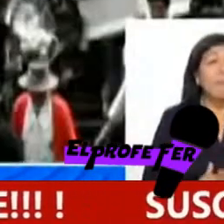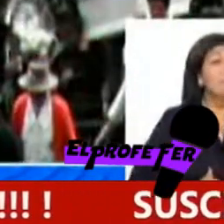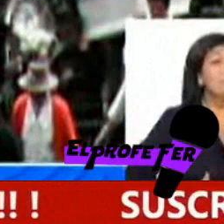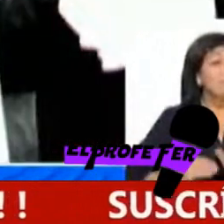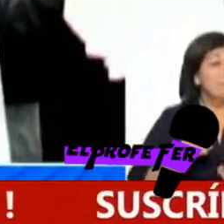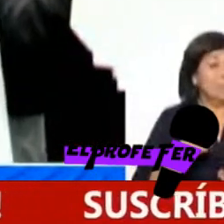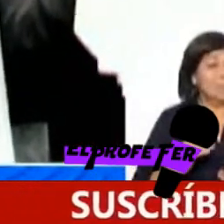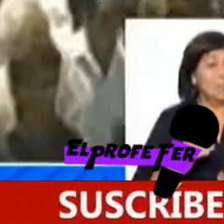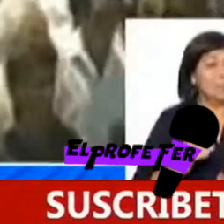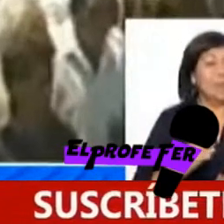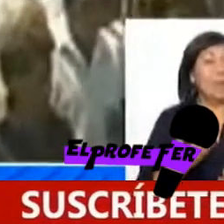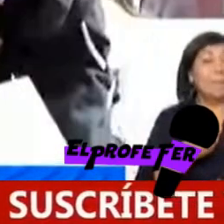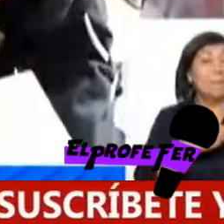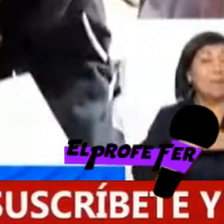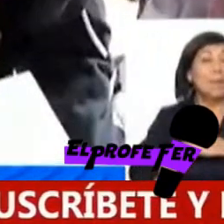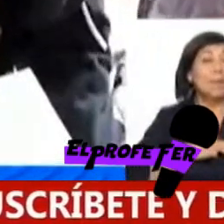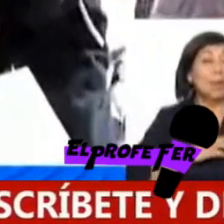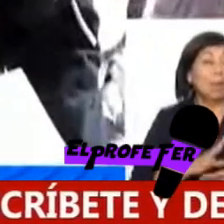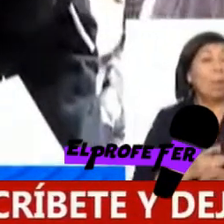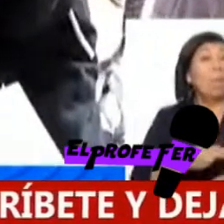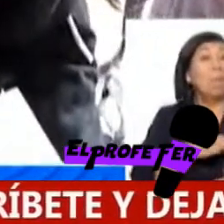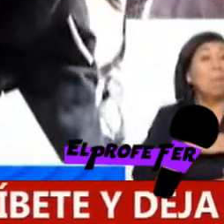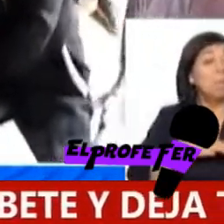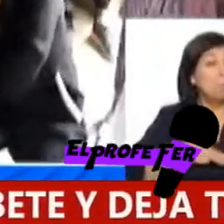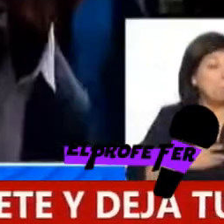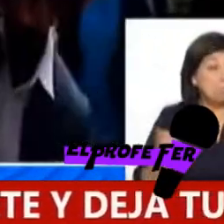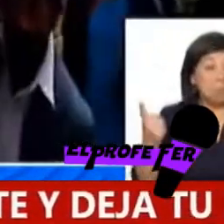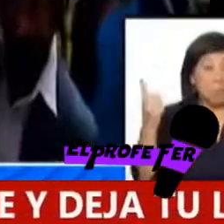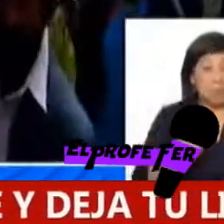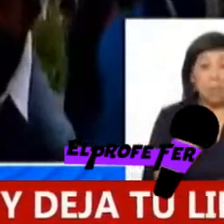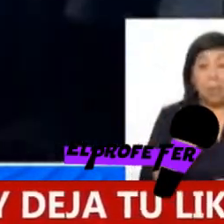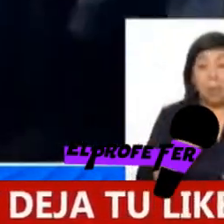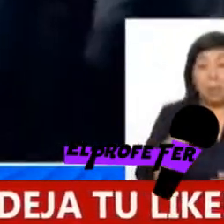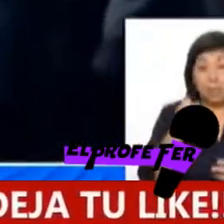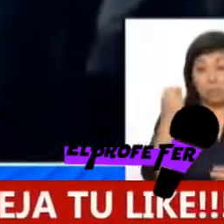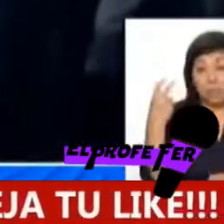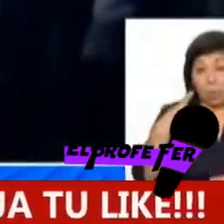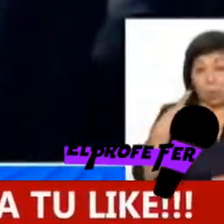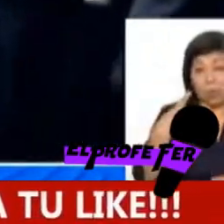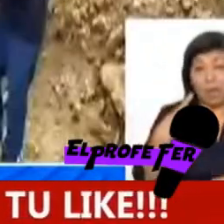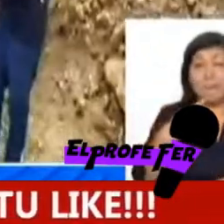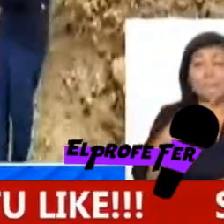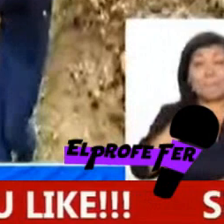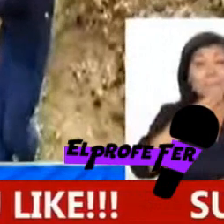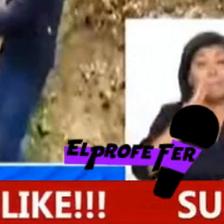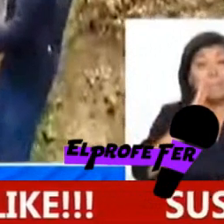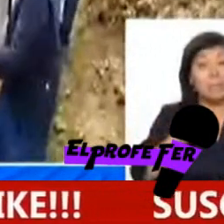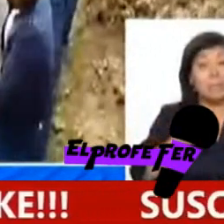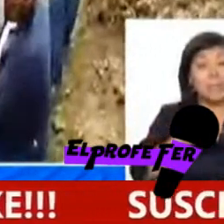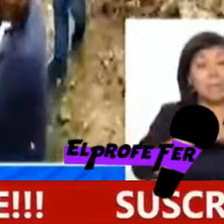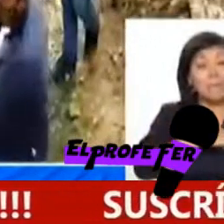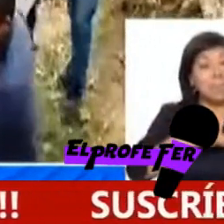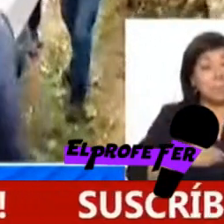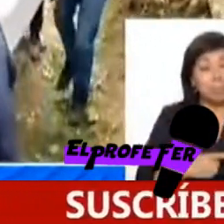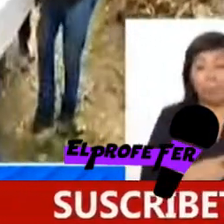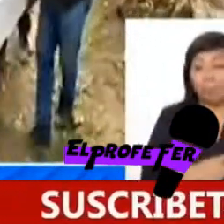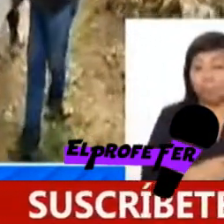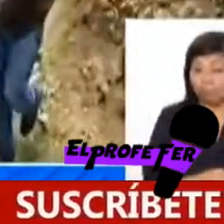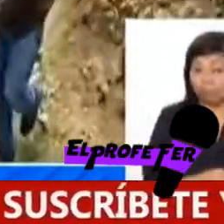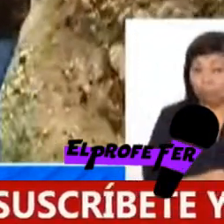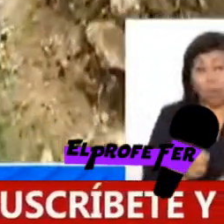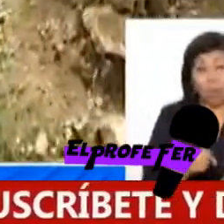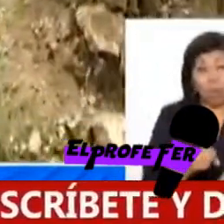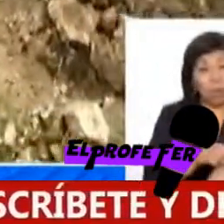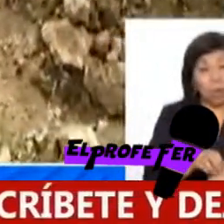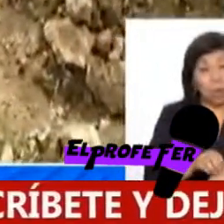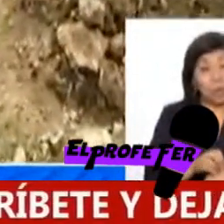altas autoridades del Ministerio de Educación. Estuvo la ministra Márquez y las dos viceministras que la acompañaron. Hicieron una presentación ante el